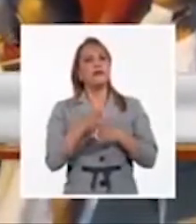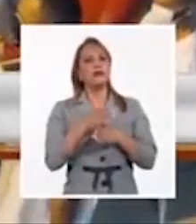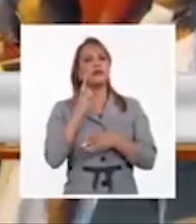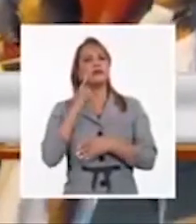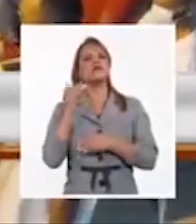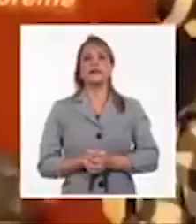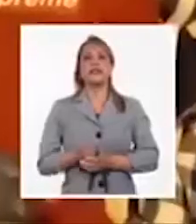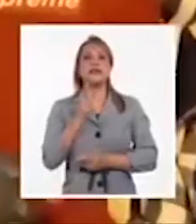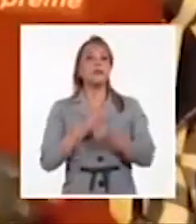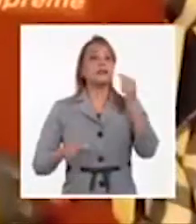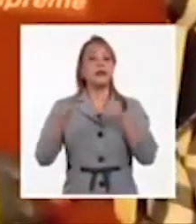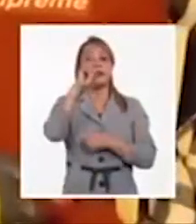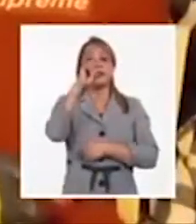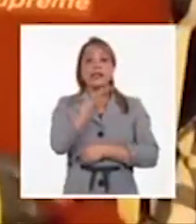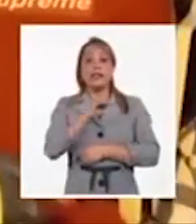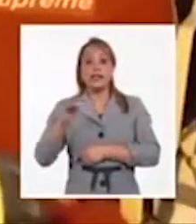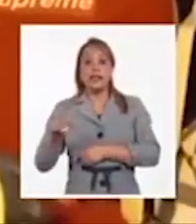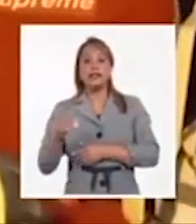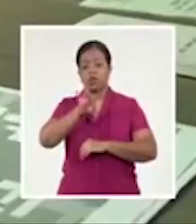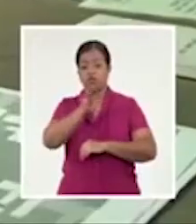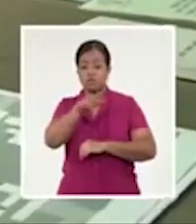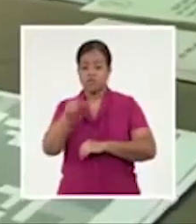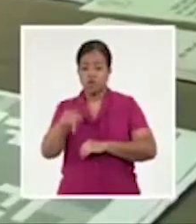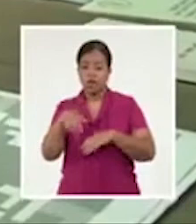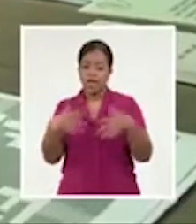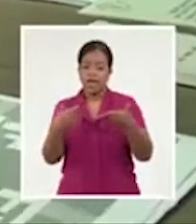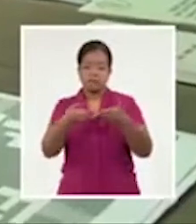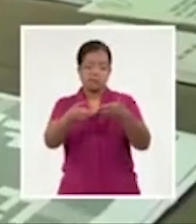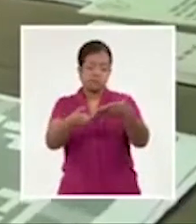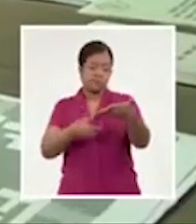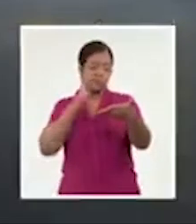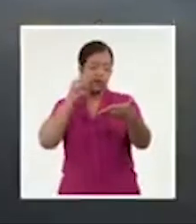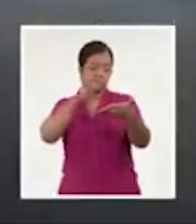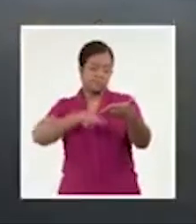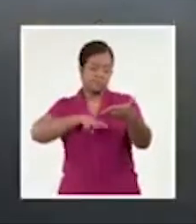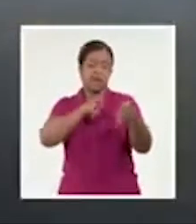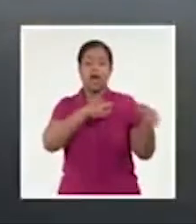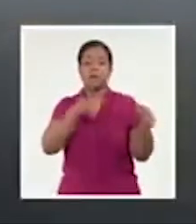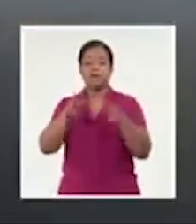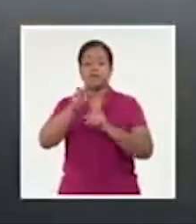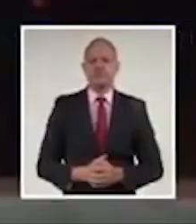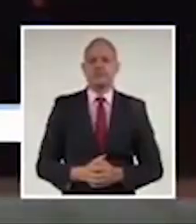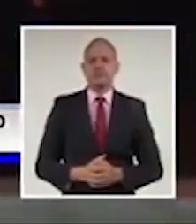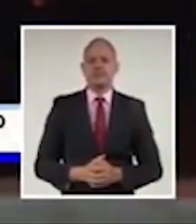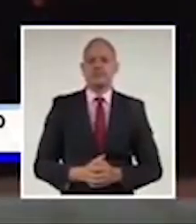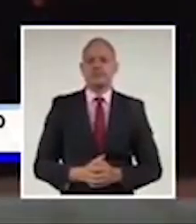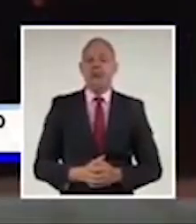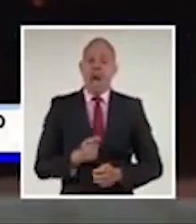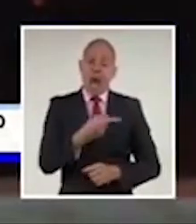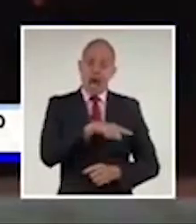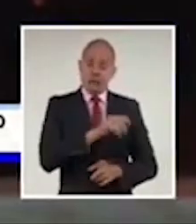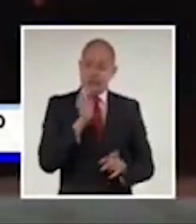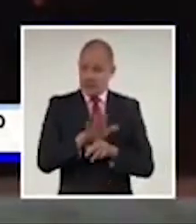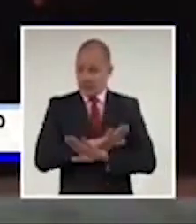Evidente, es mucho más auténtica y autónoma la participación en Estados Unidos o Francia, que sencillamente